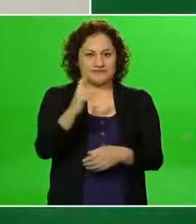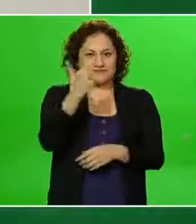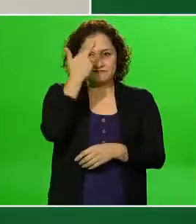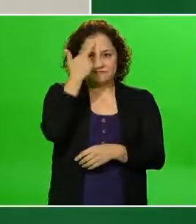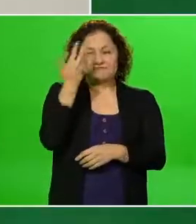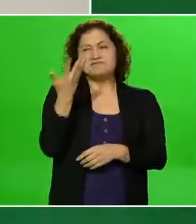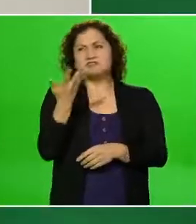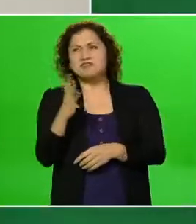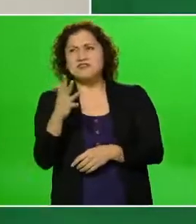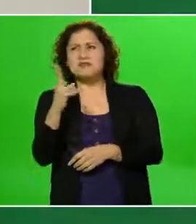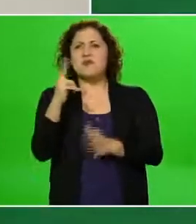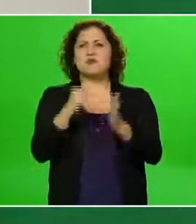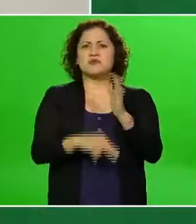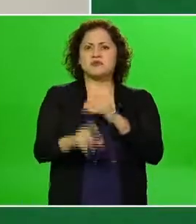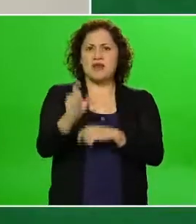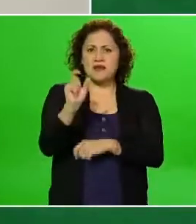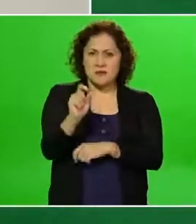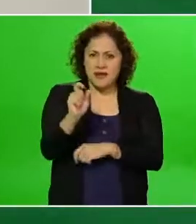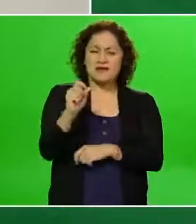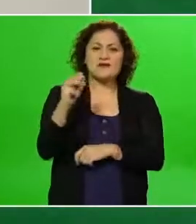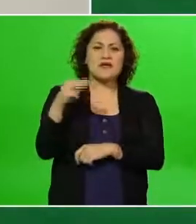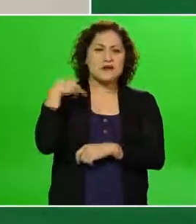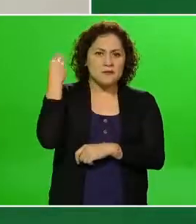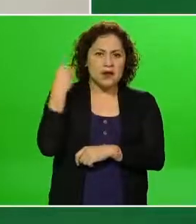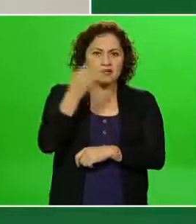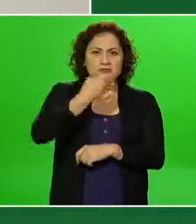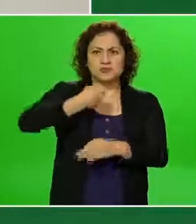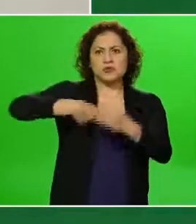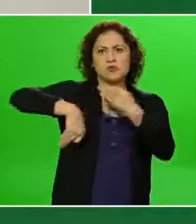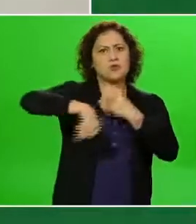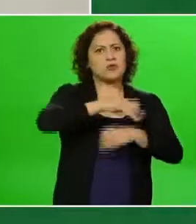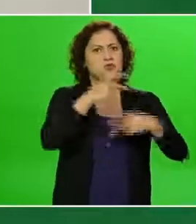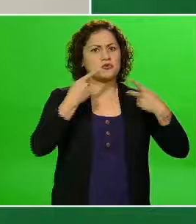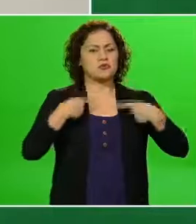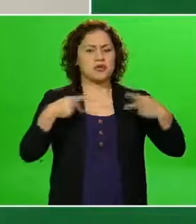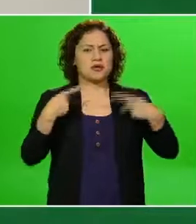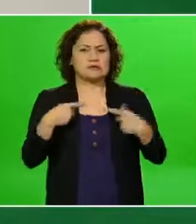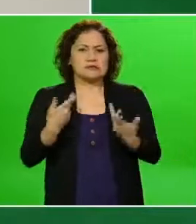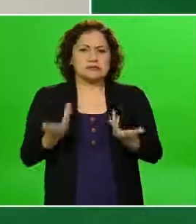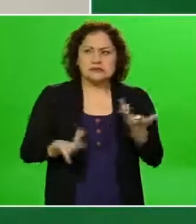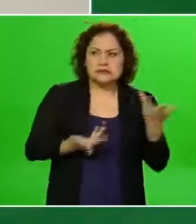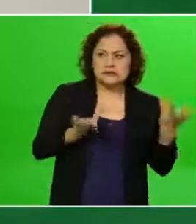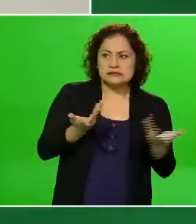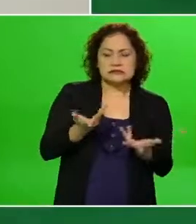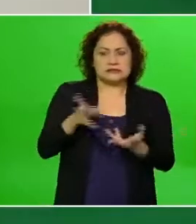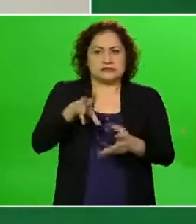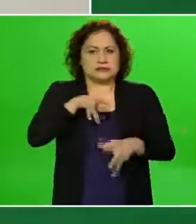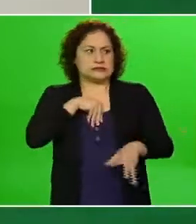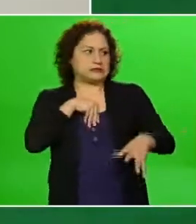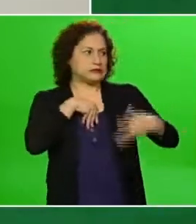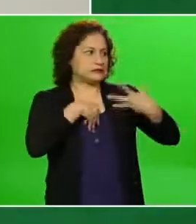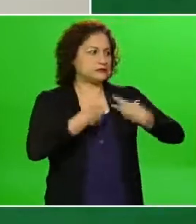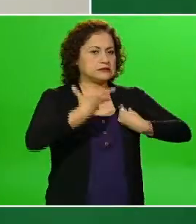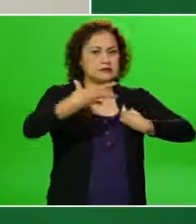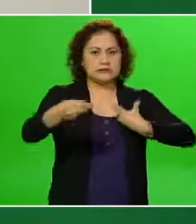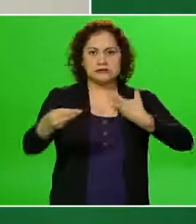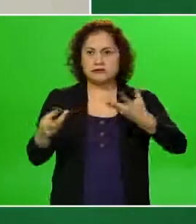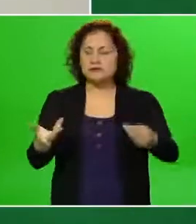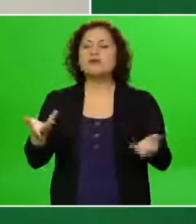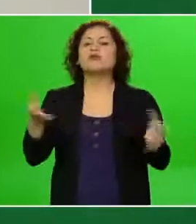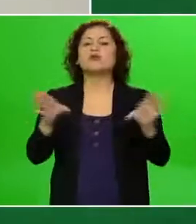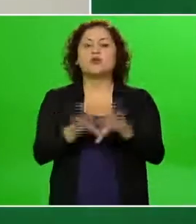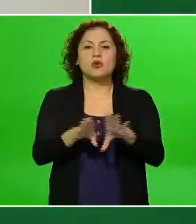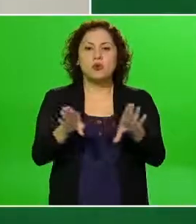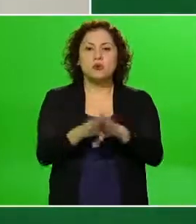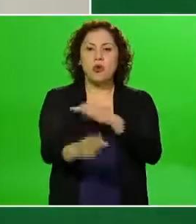de marzo del 2020, éramos susceptibles de enfermar porque nadie había enfermado y entonces no había obviamente otra manera de